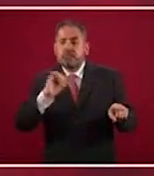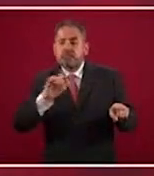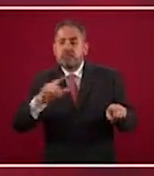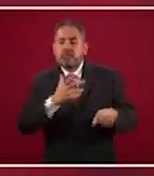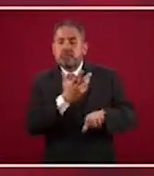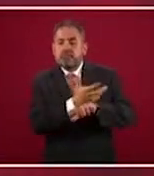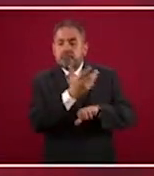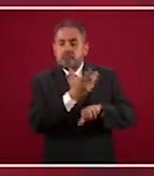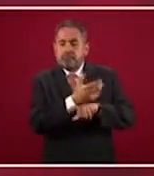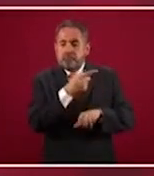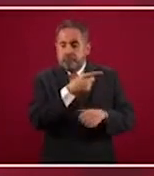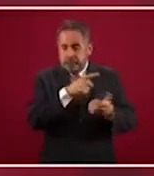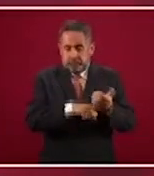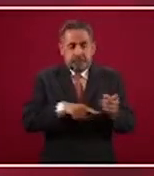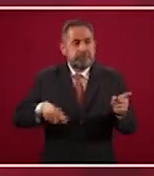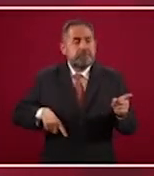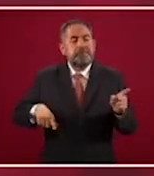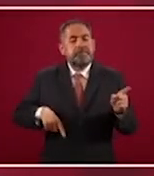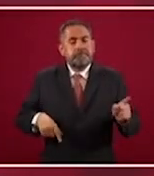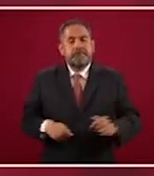funcionarios,